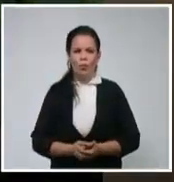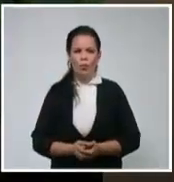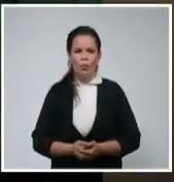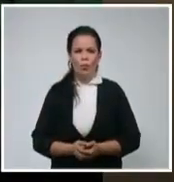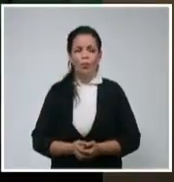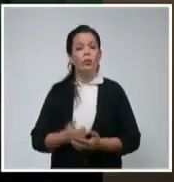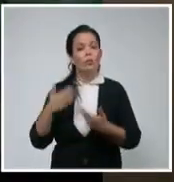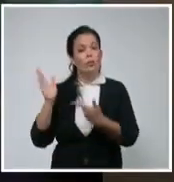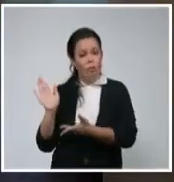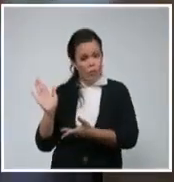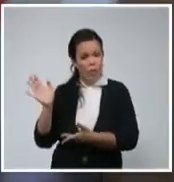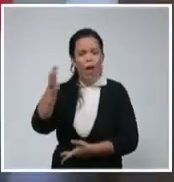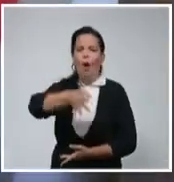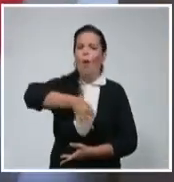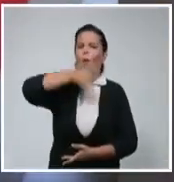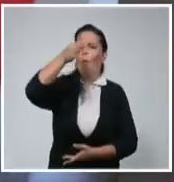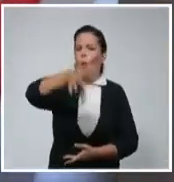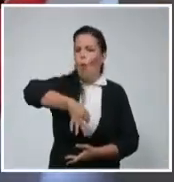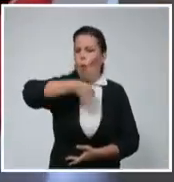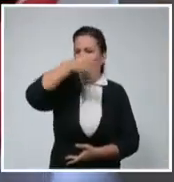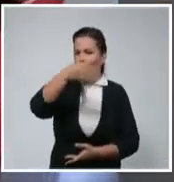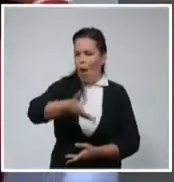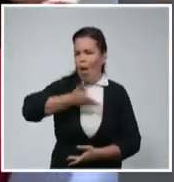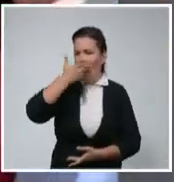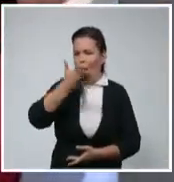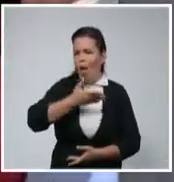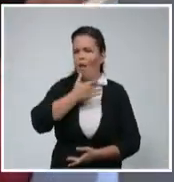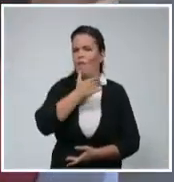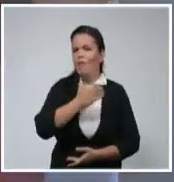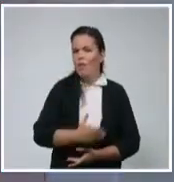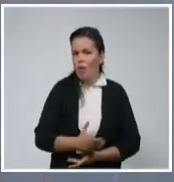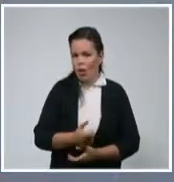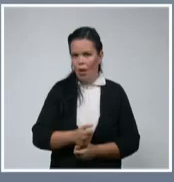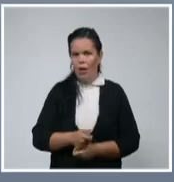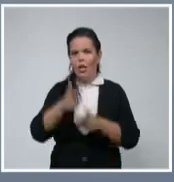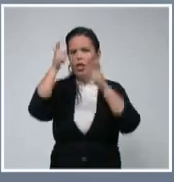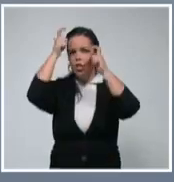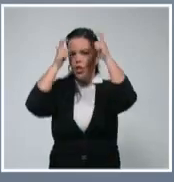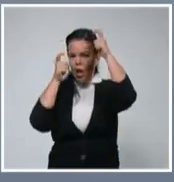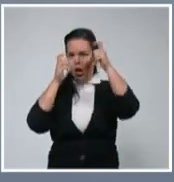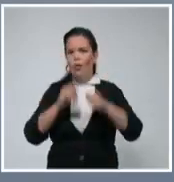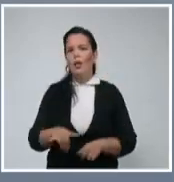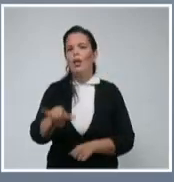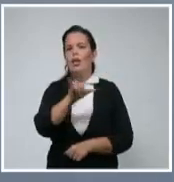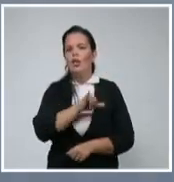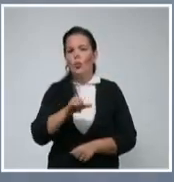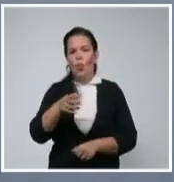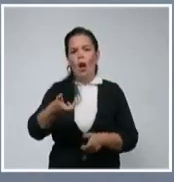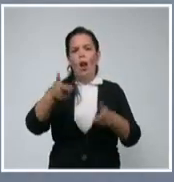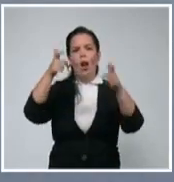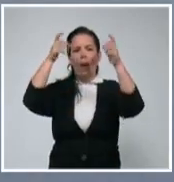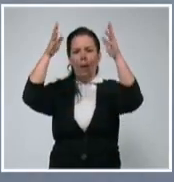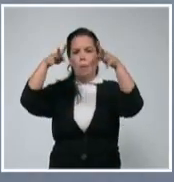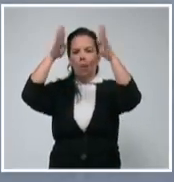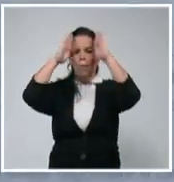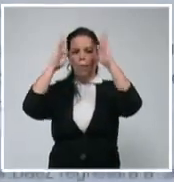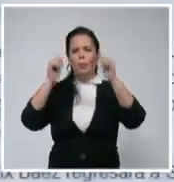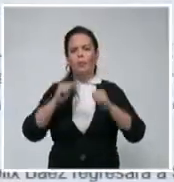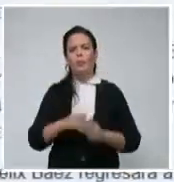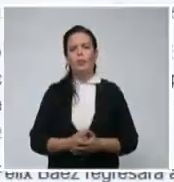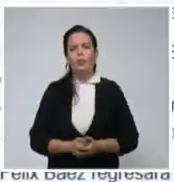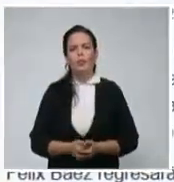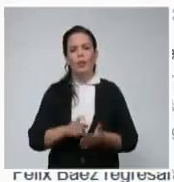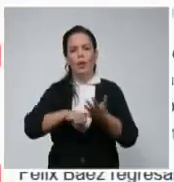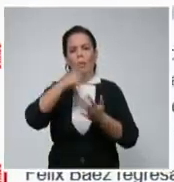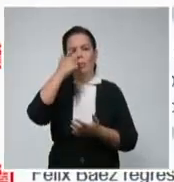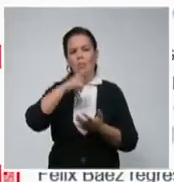Hugo Chávez. Desde sus palabras vivimos el viaje del Papa Francisco a Cuba y con sus textos hemos analizado con más precisión